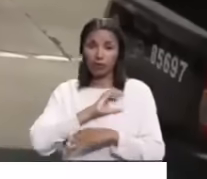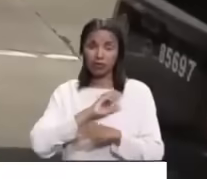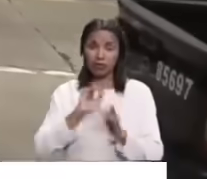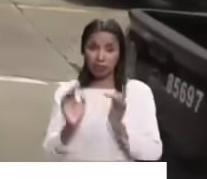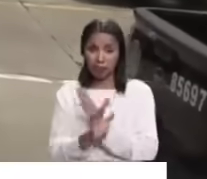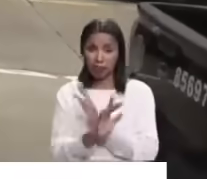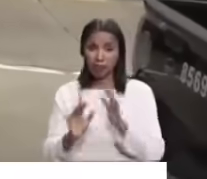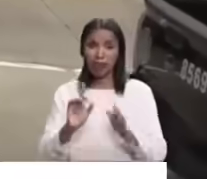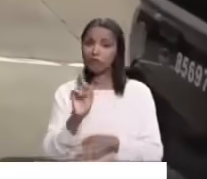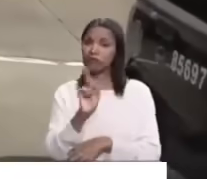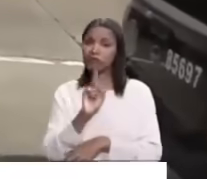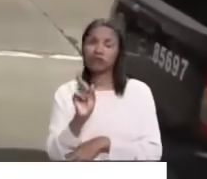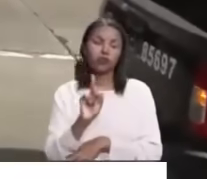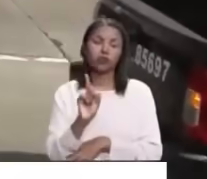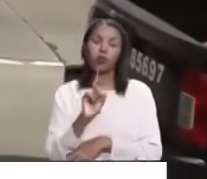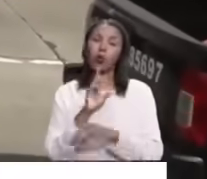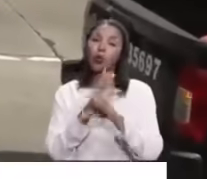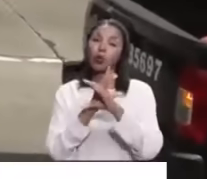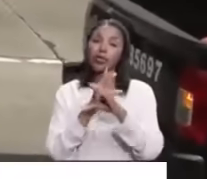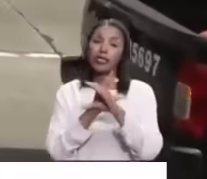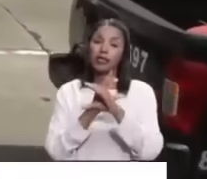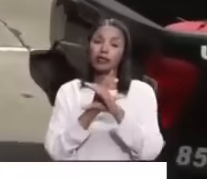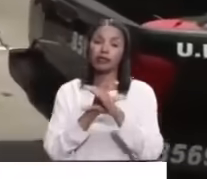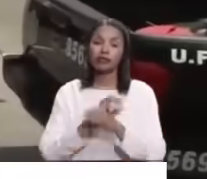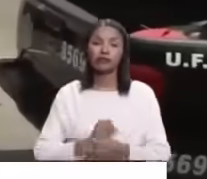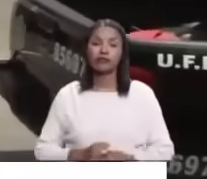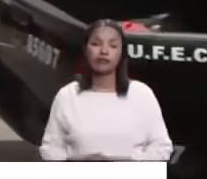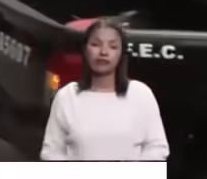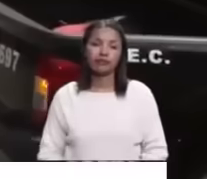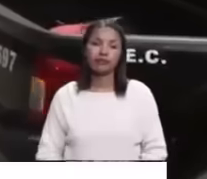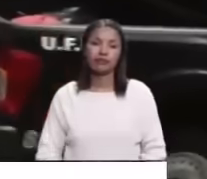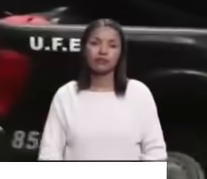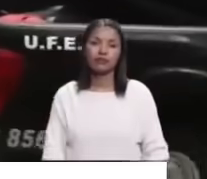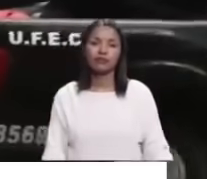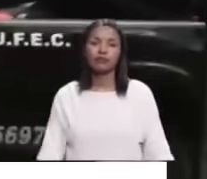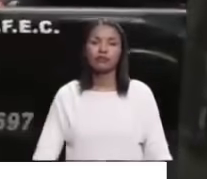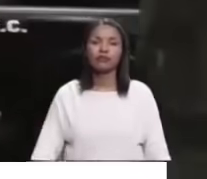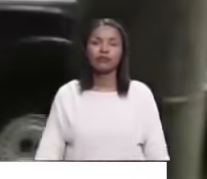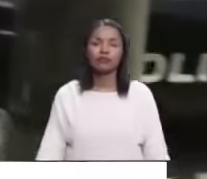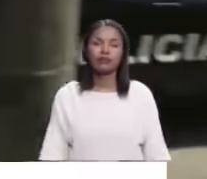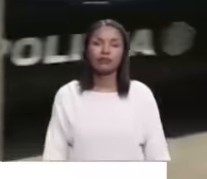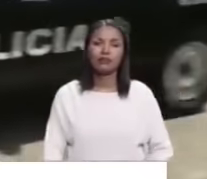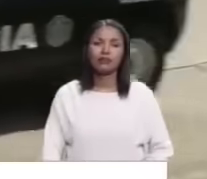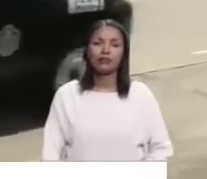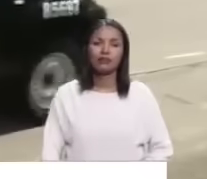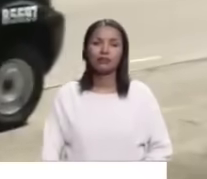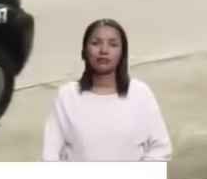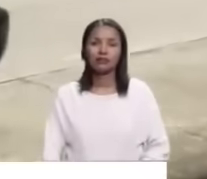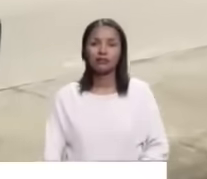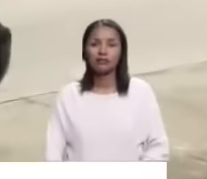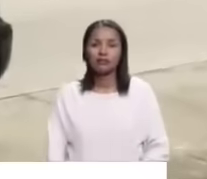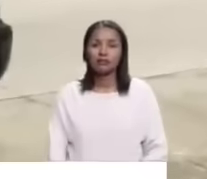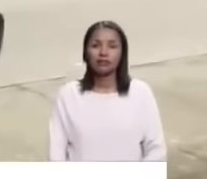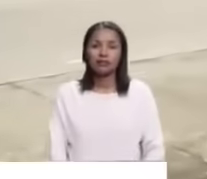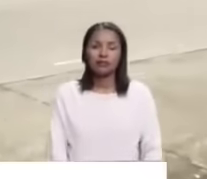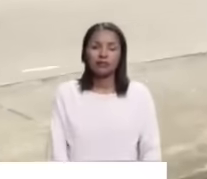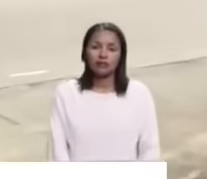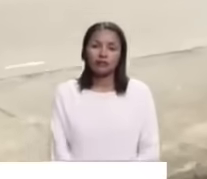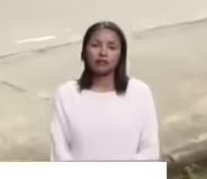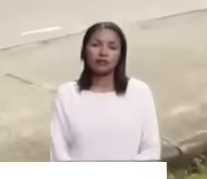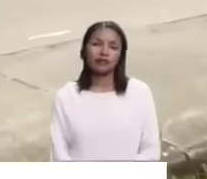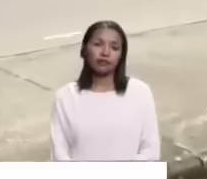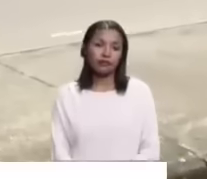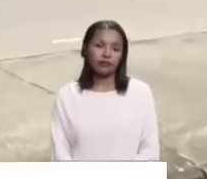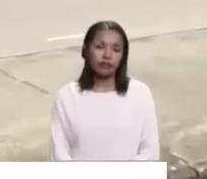que utilicen vías alternas. Hay nuevo cambio también por parte de las unidades policiales